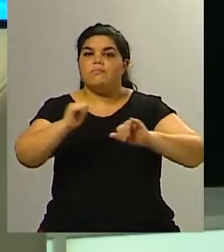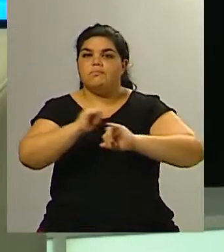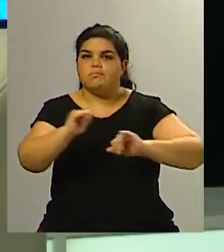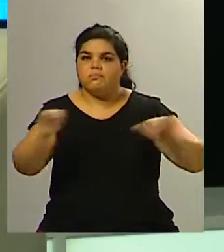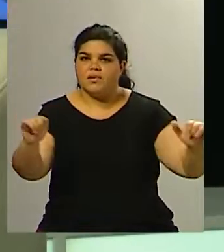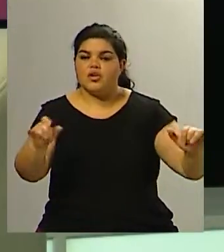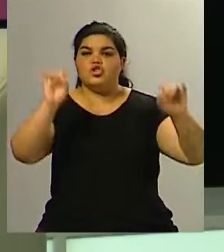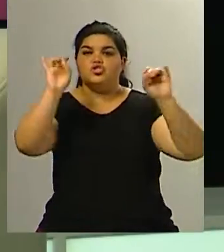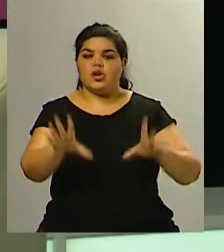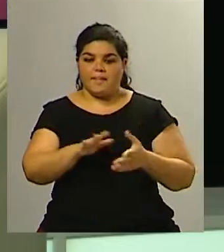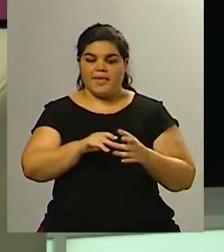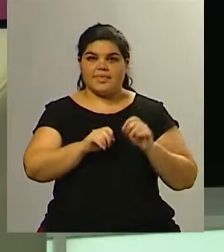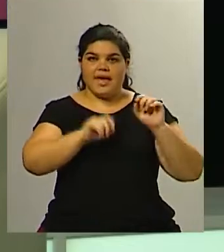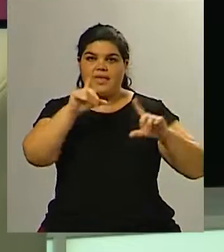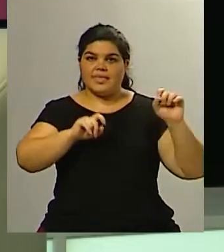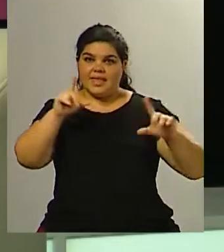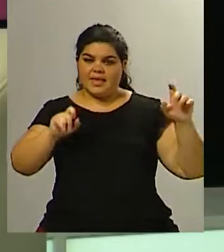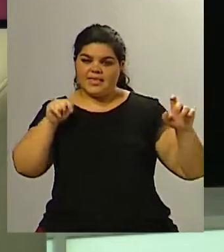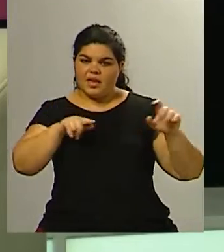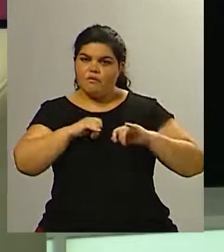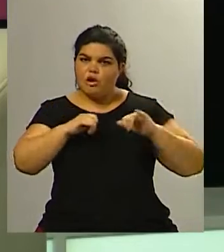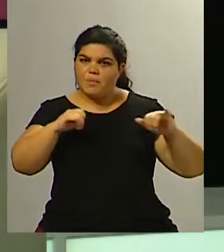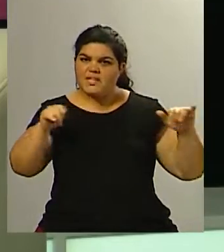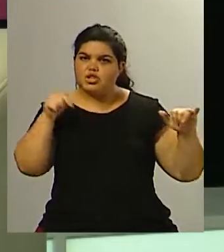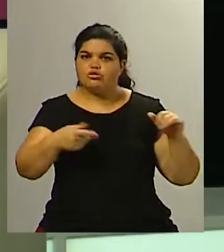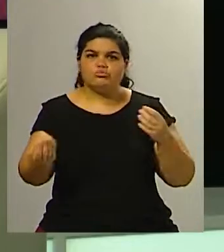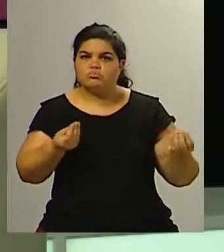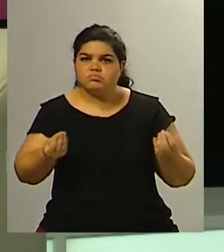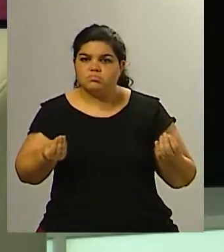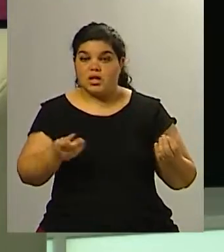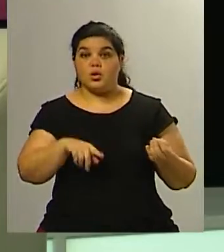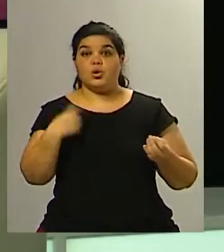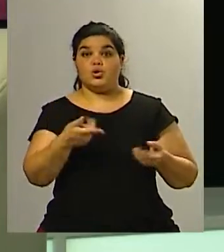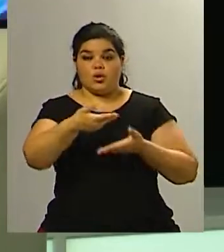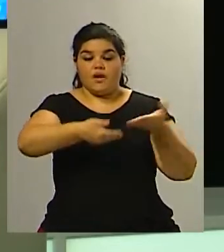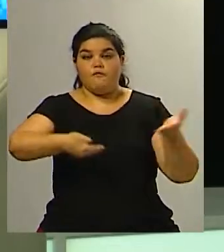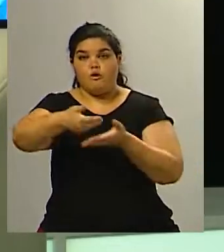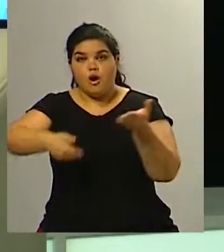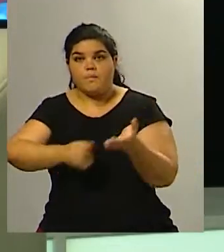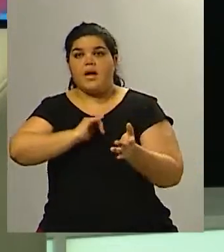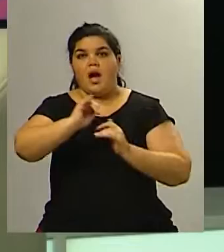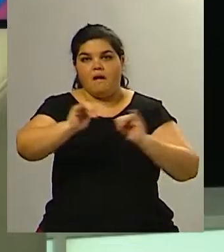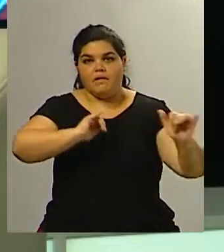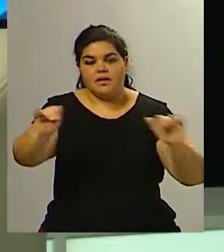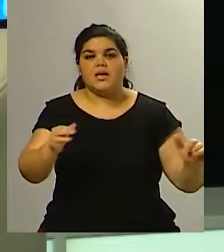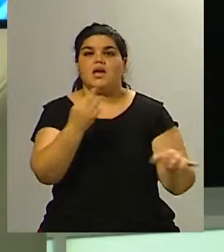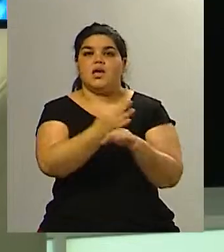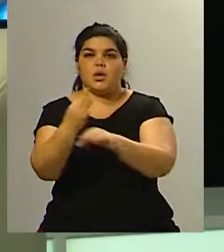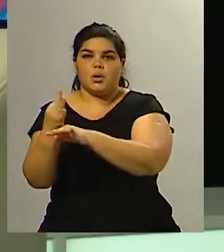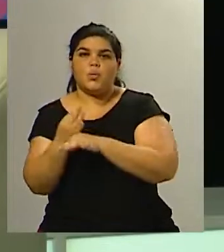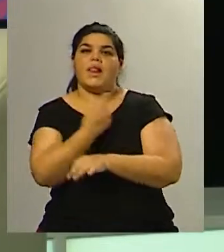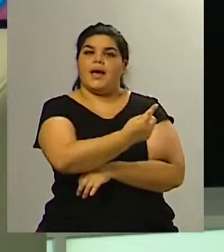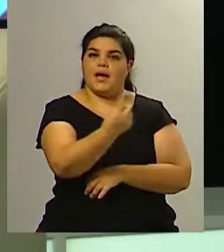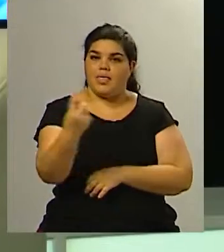uso interno, sino que son estadísticas que generamos y que comunicamos con informes que hacemos para cada una de las escuelas que están participando de